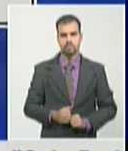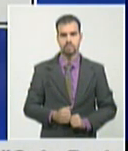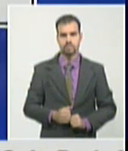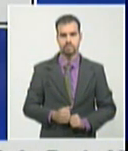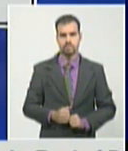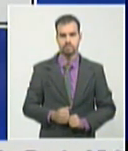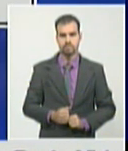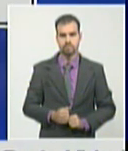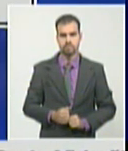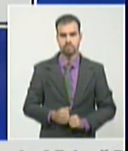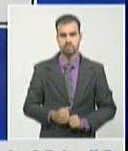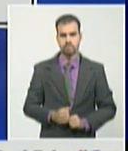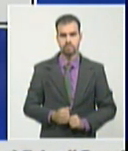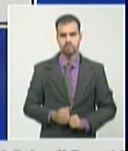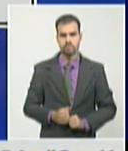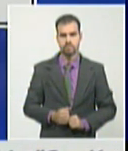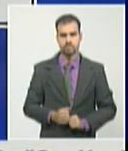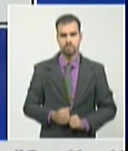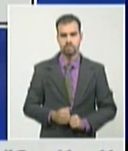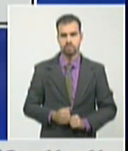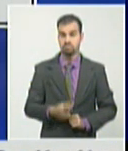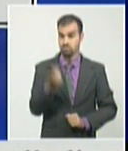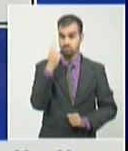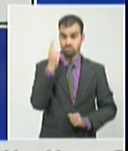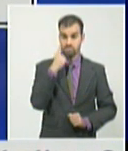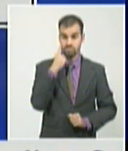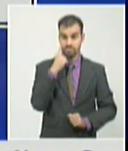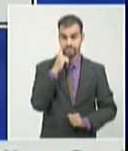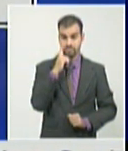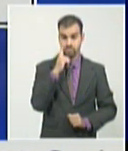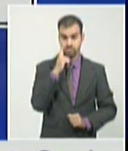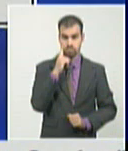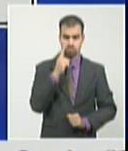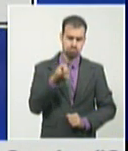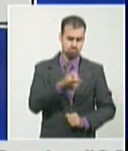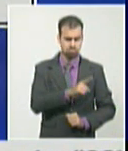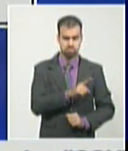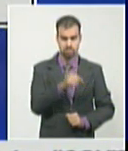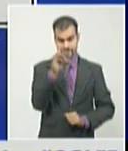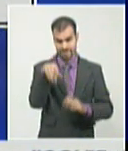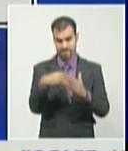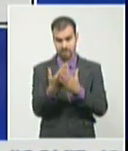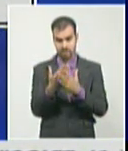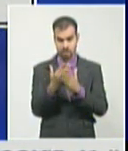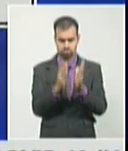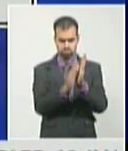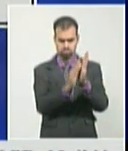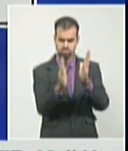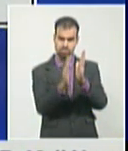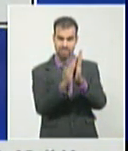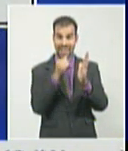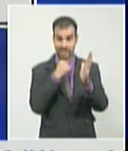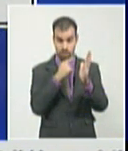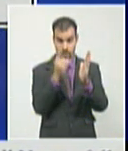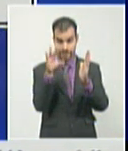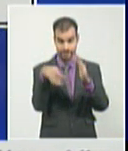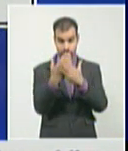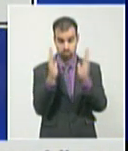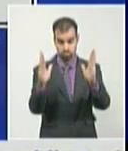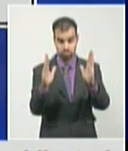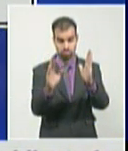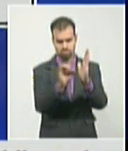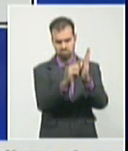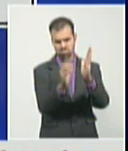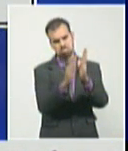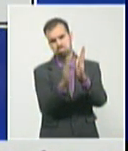en la primera los primeros días de estos últimos 15 pues la cifra era en alguna ocasión